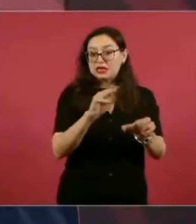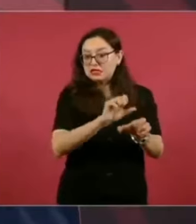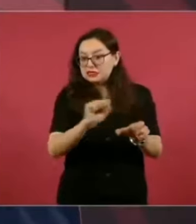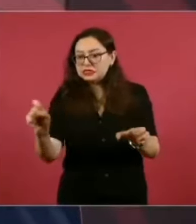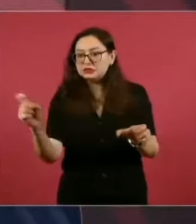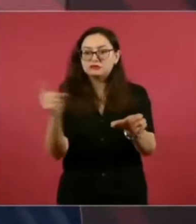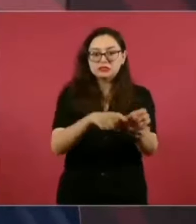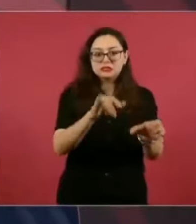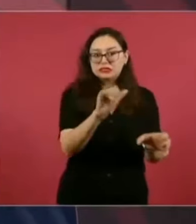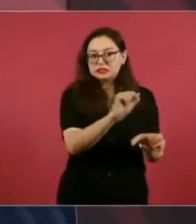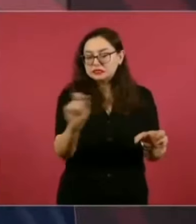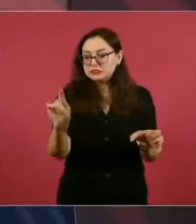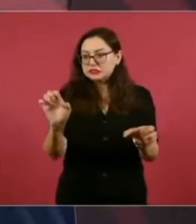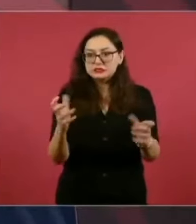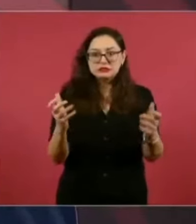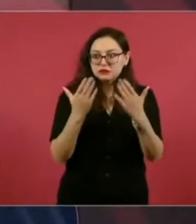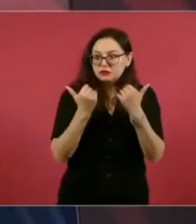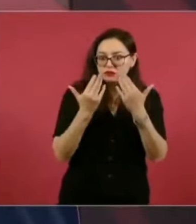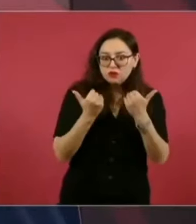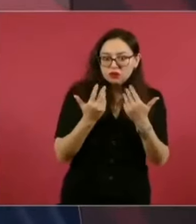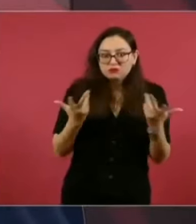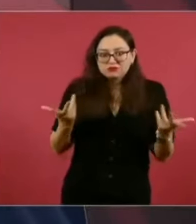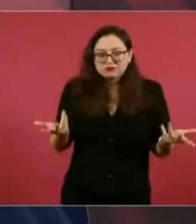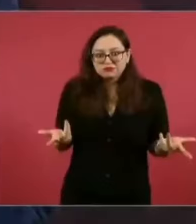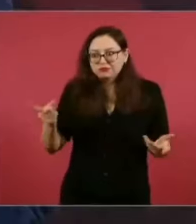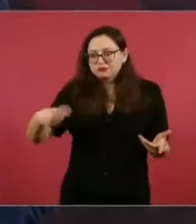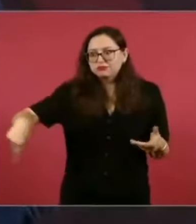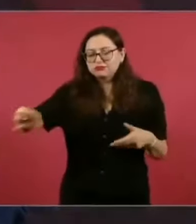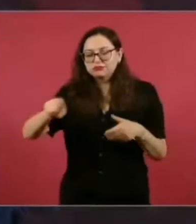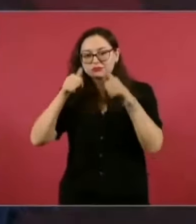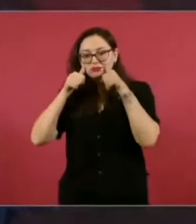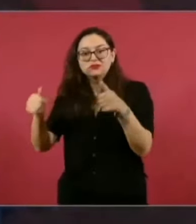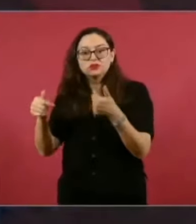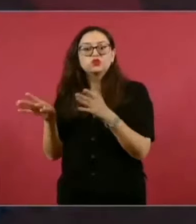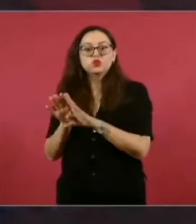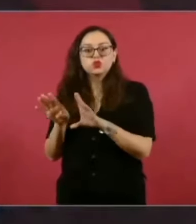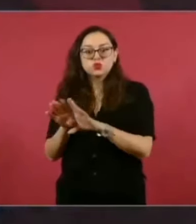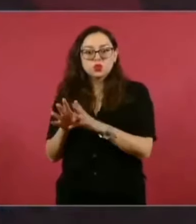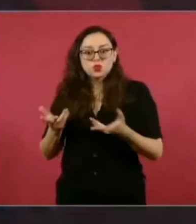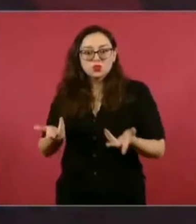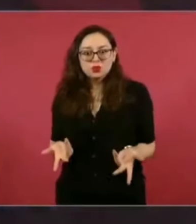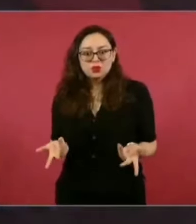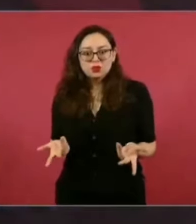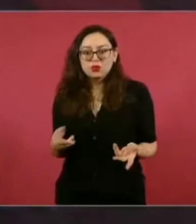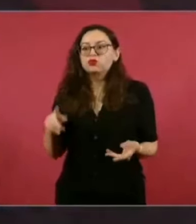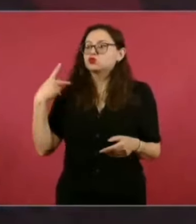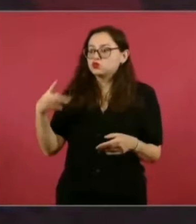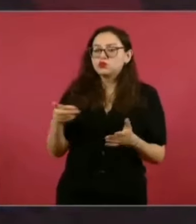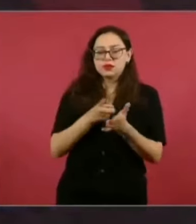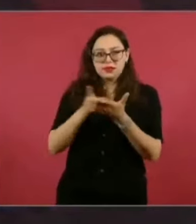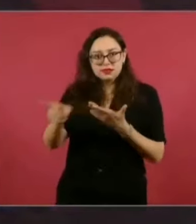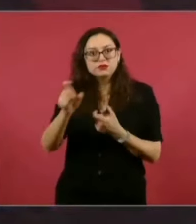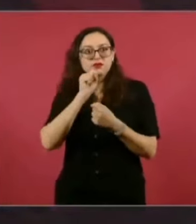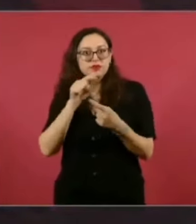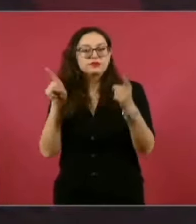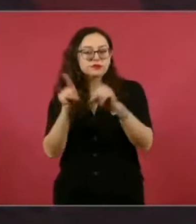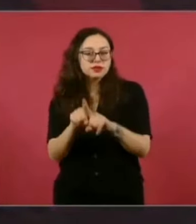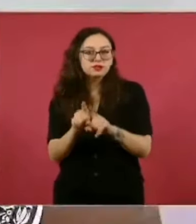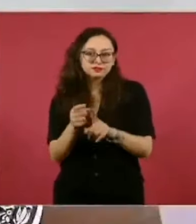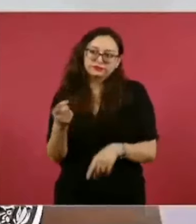social, quienes no están en el ISSSTE, en el seguro,